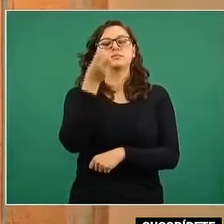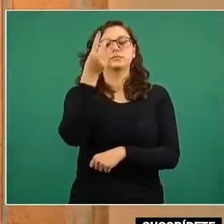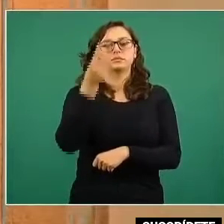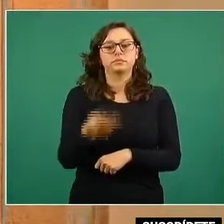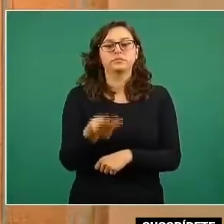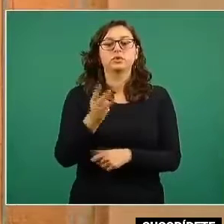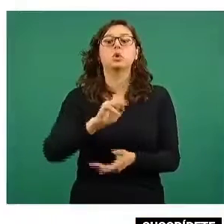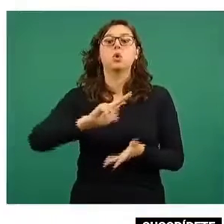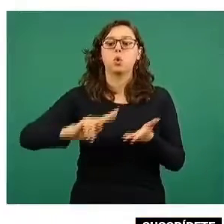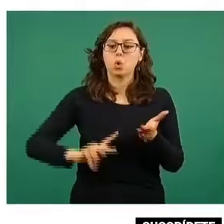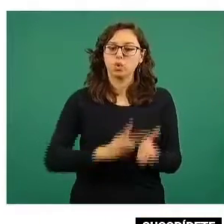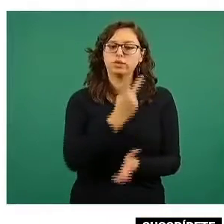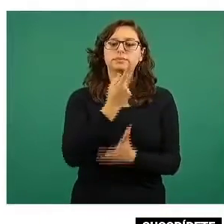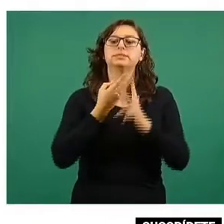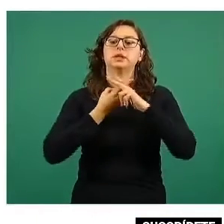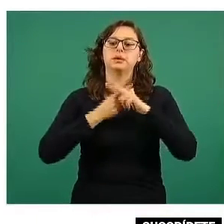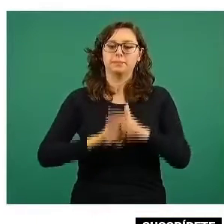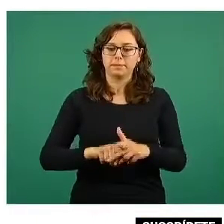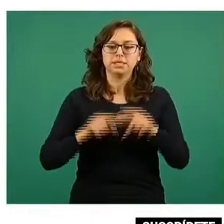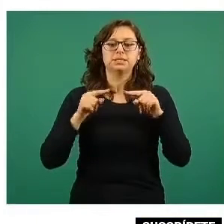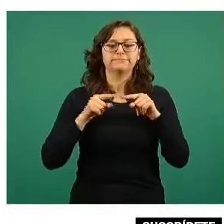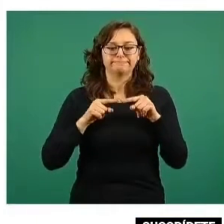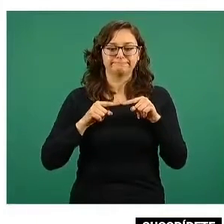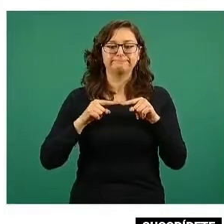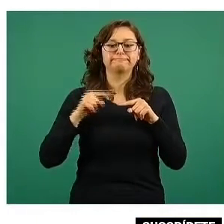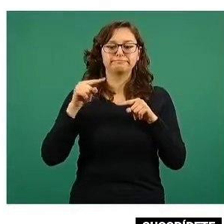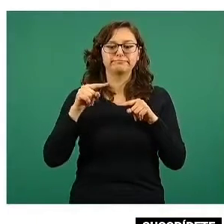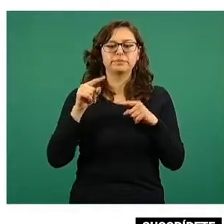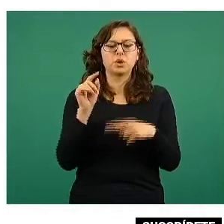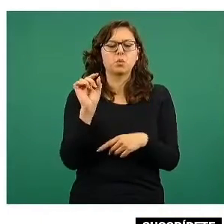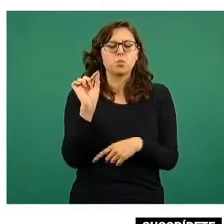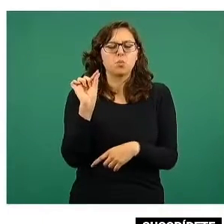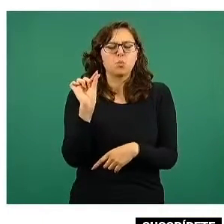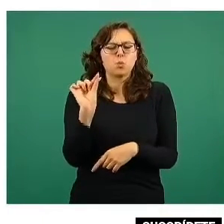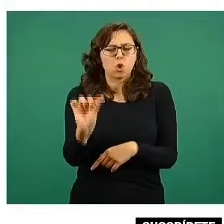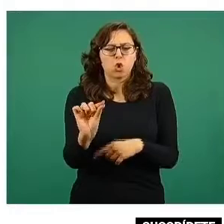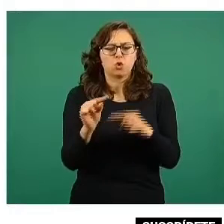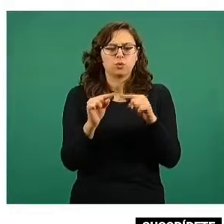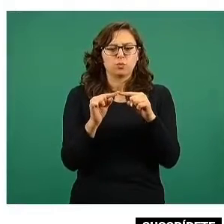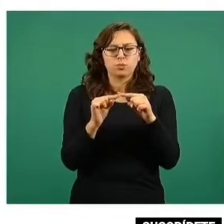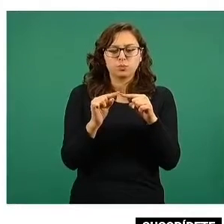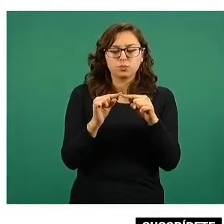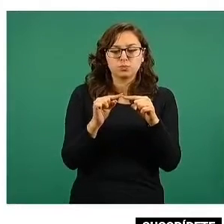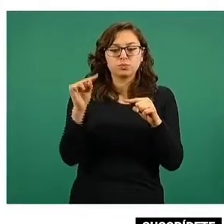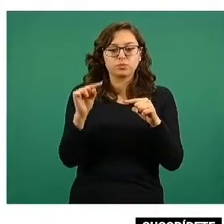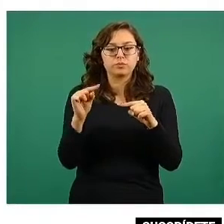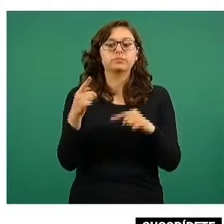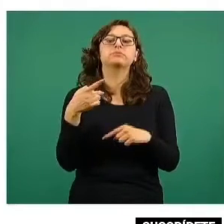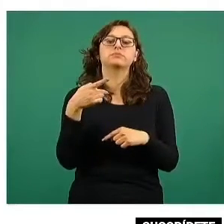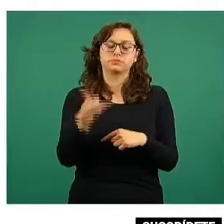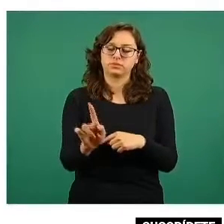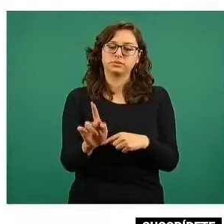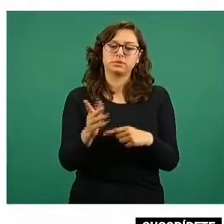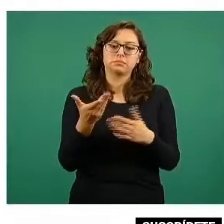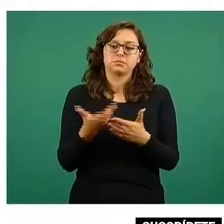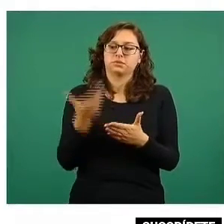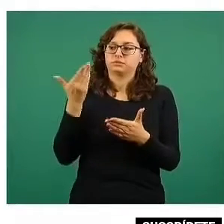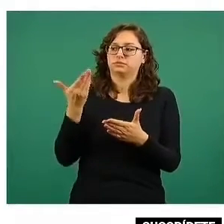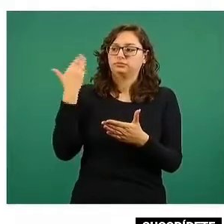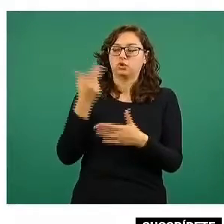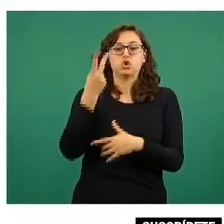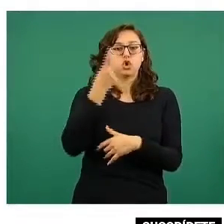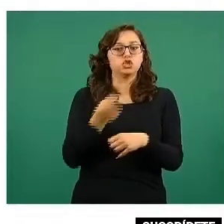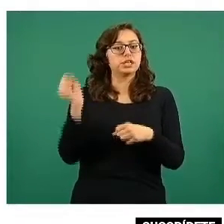volvíamos nuevamente a tener un incremento, aunque ligero, pero diferente ya a la tendencia que habíamos tenido en las